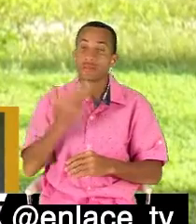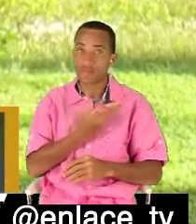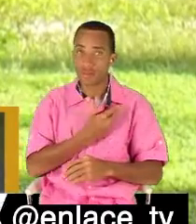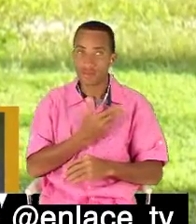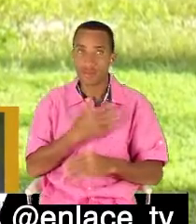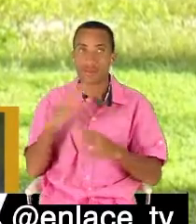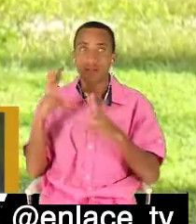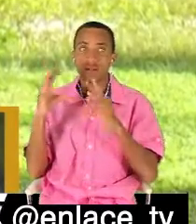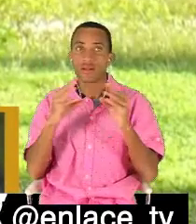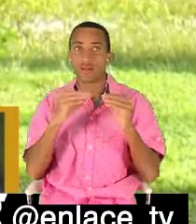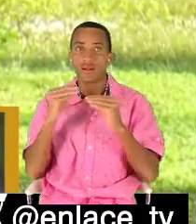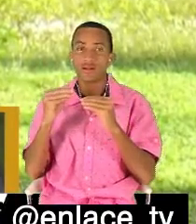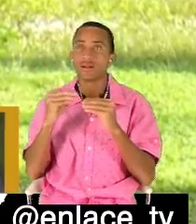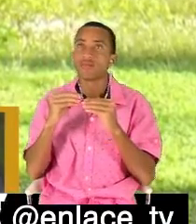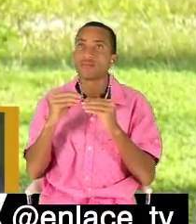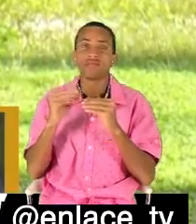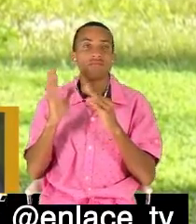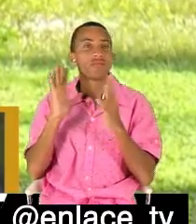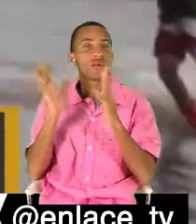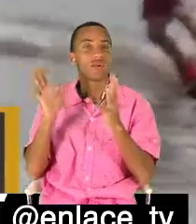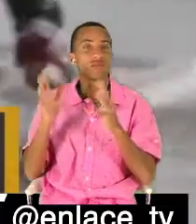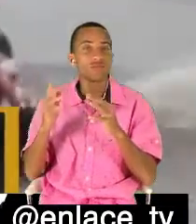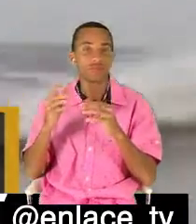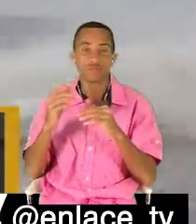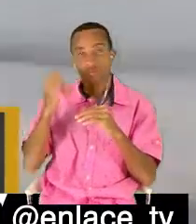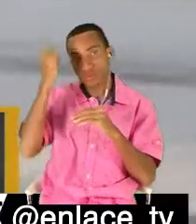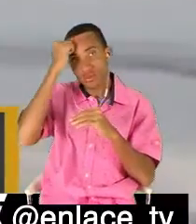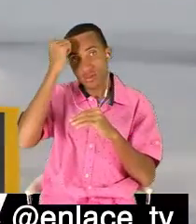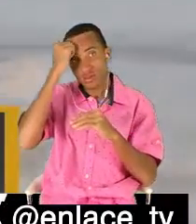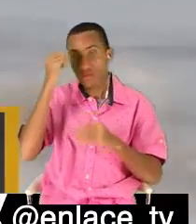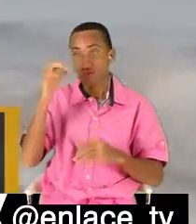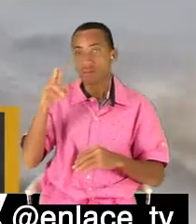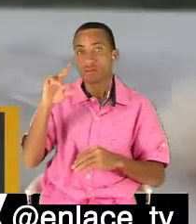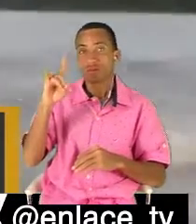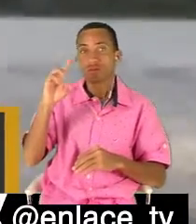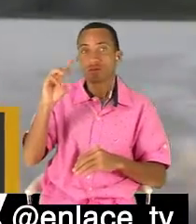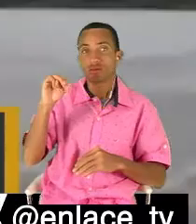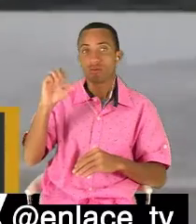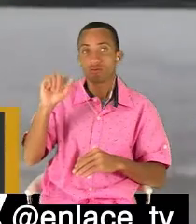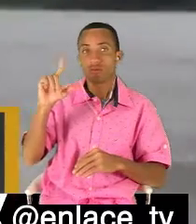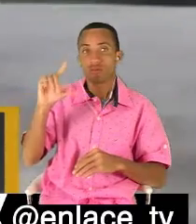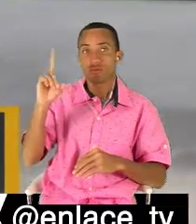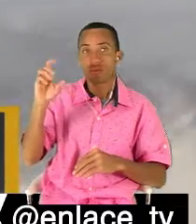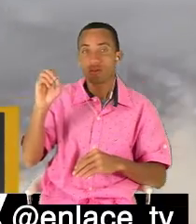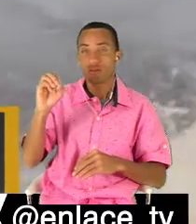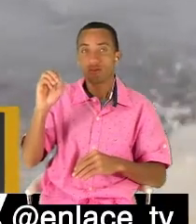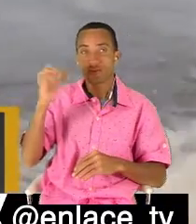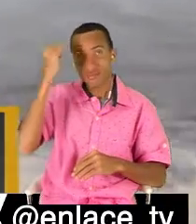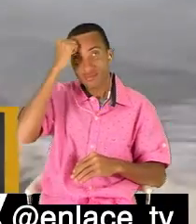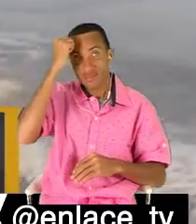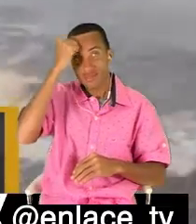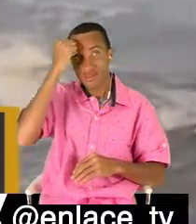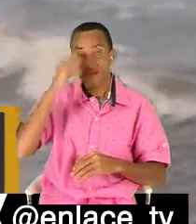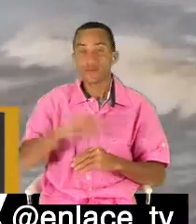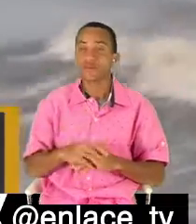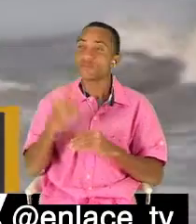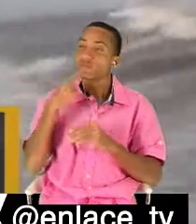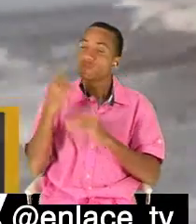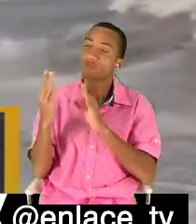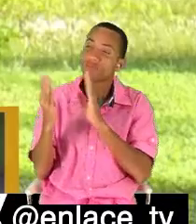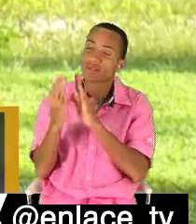hablando con uno de mis profesores, Romaldo Pertús, y entonces él le dijo a mi